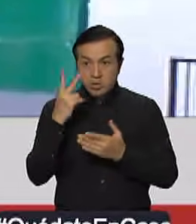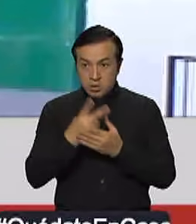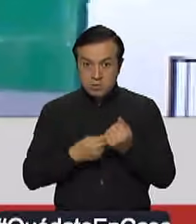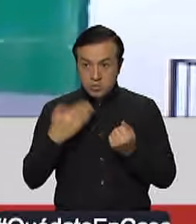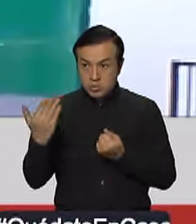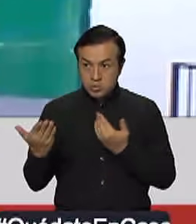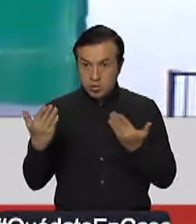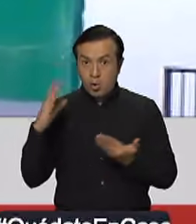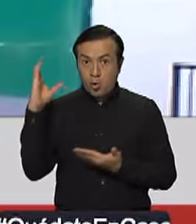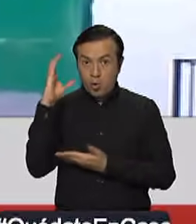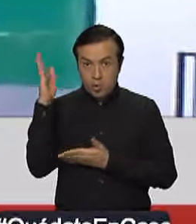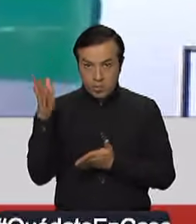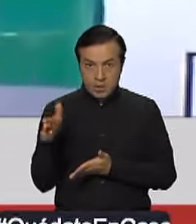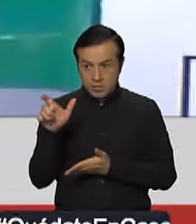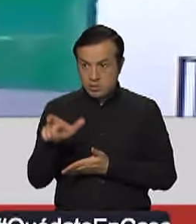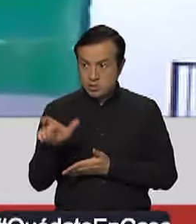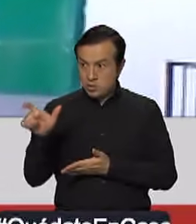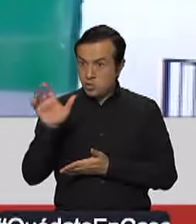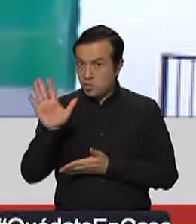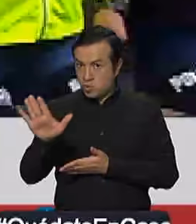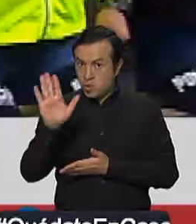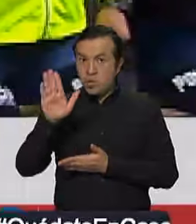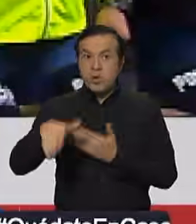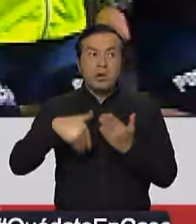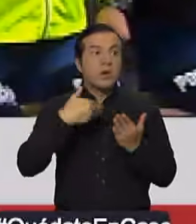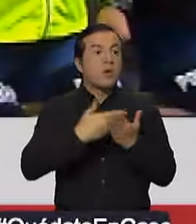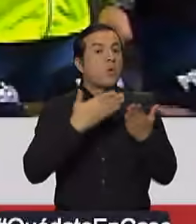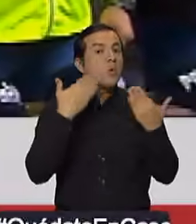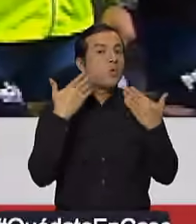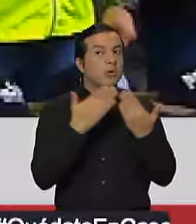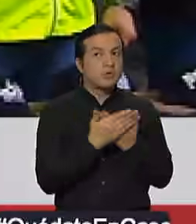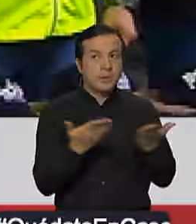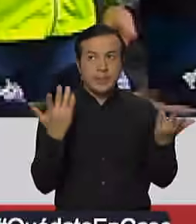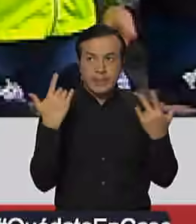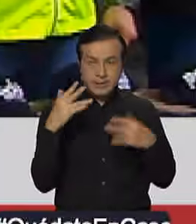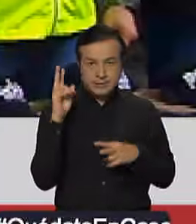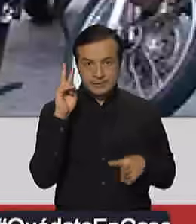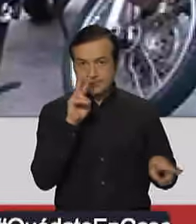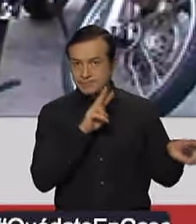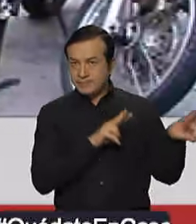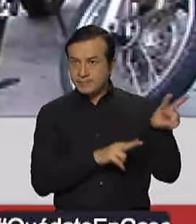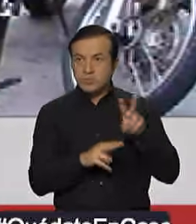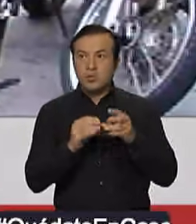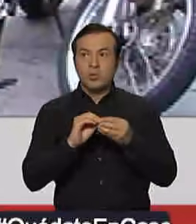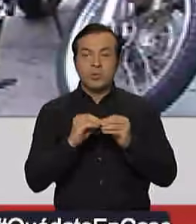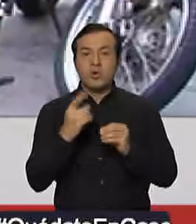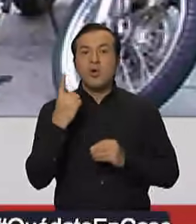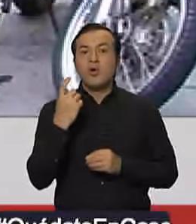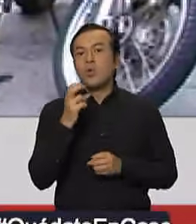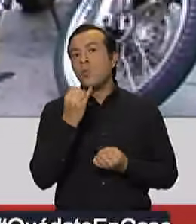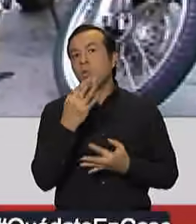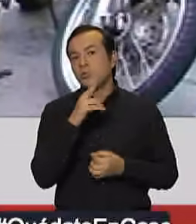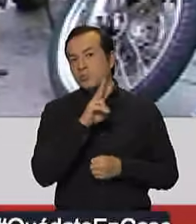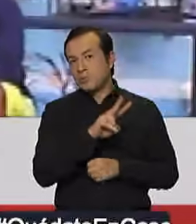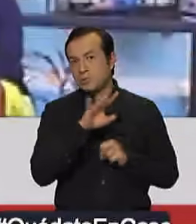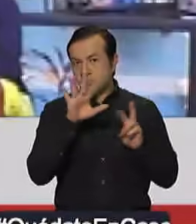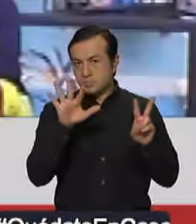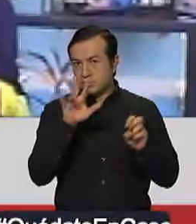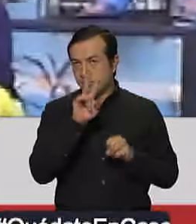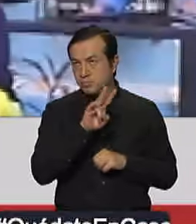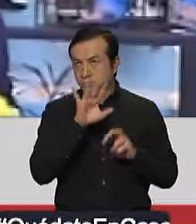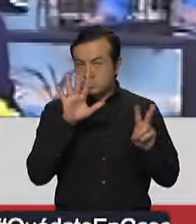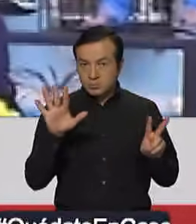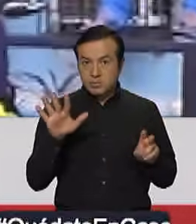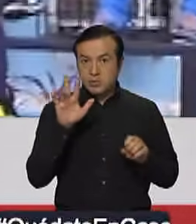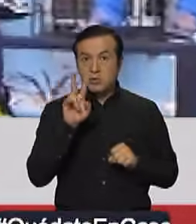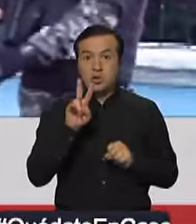ciudadanos colombianos, llegaban hasta Guayaquil. Durante el operativo Gran Victoria 11 se allanaron 27 inmuebles, se